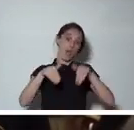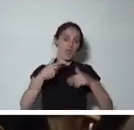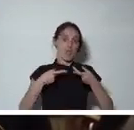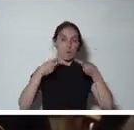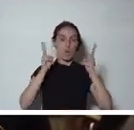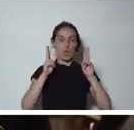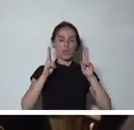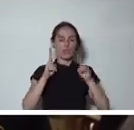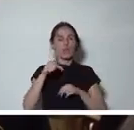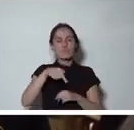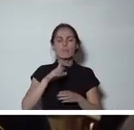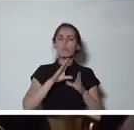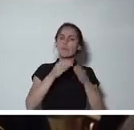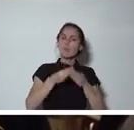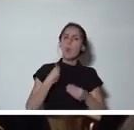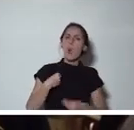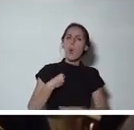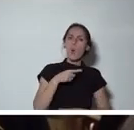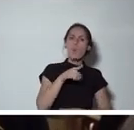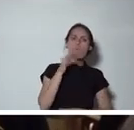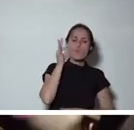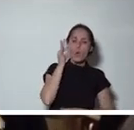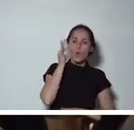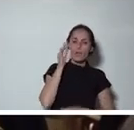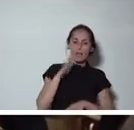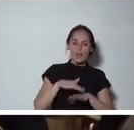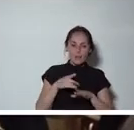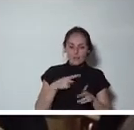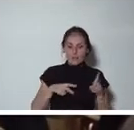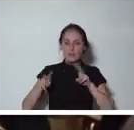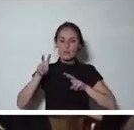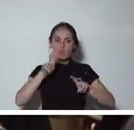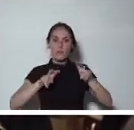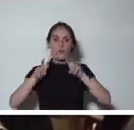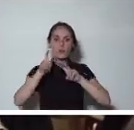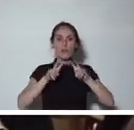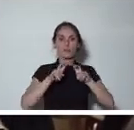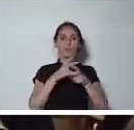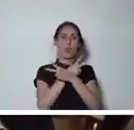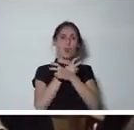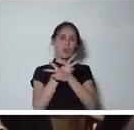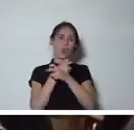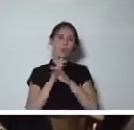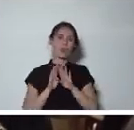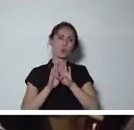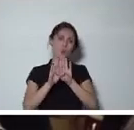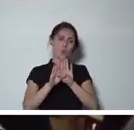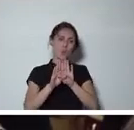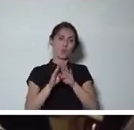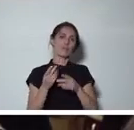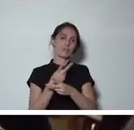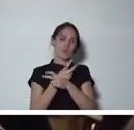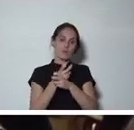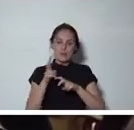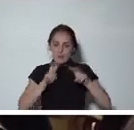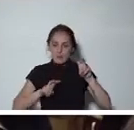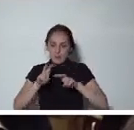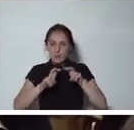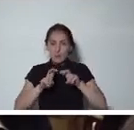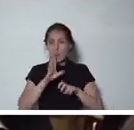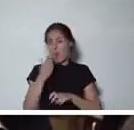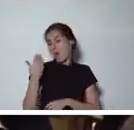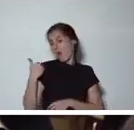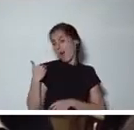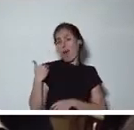devolución a sus familiares de sus restos que finalmente fueron desenterrados de una fosa después de haber sido asesinada por el fascismo en el año